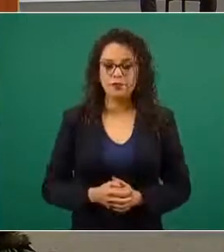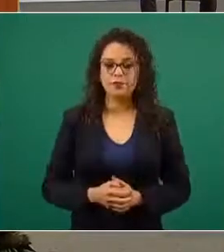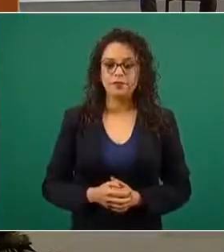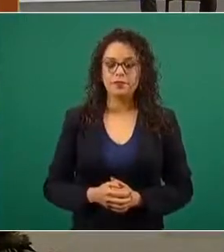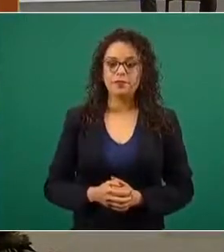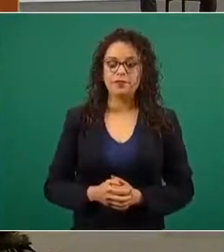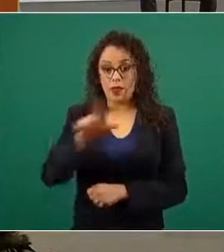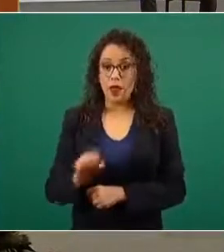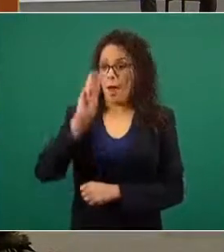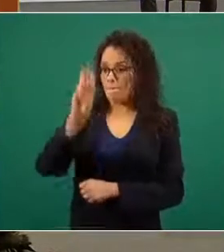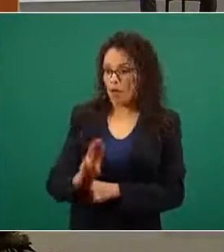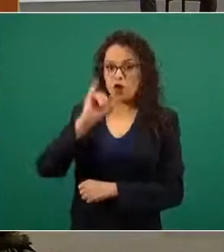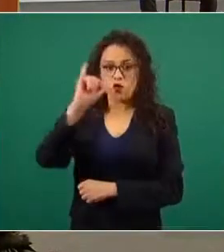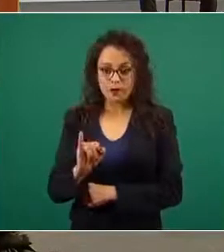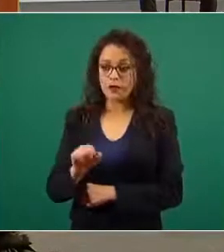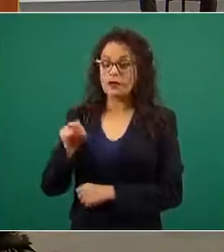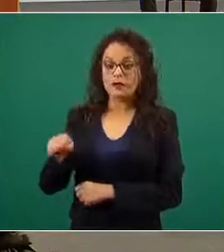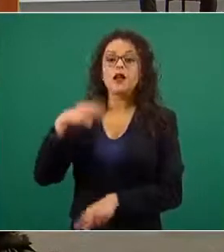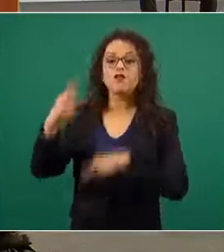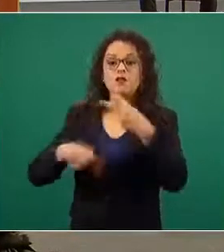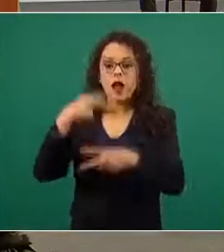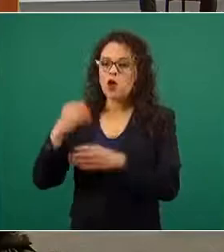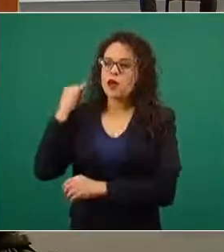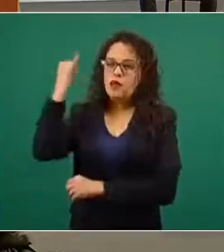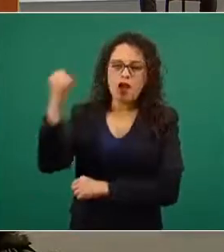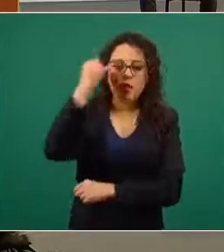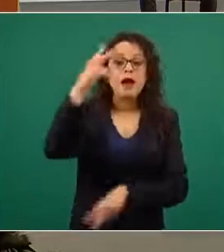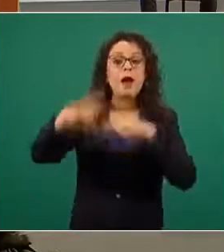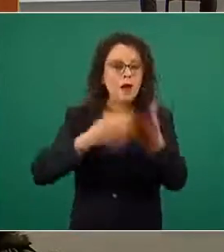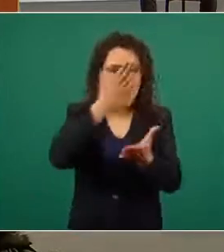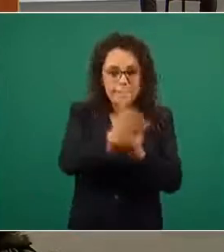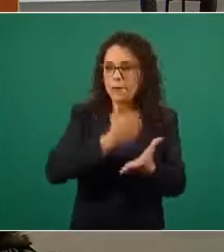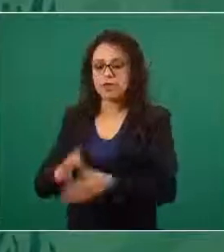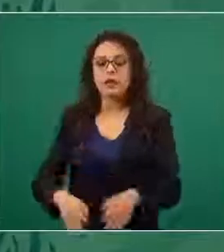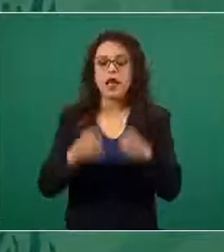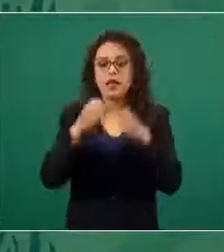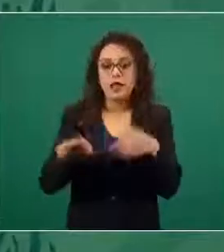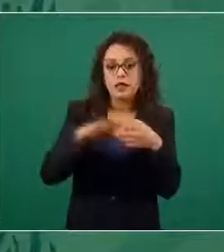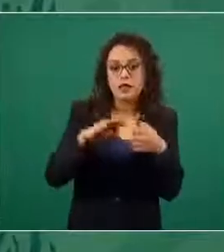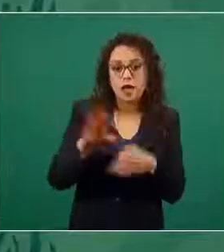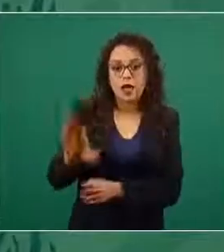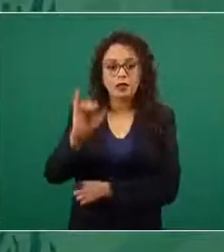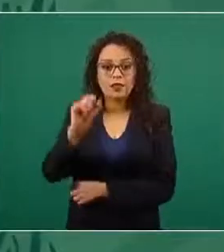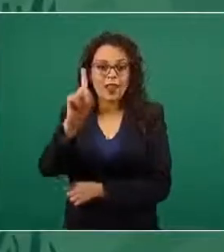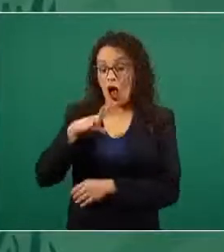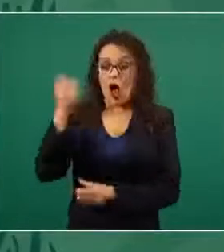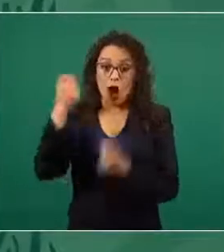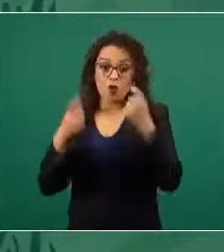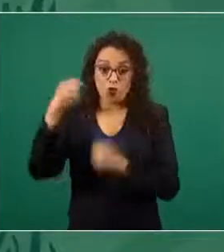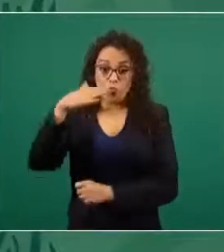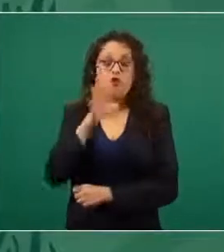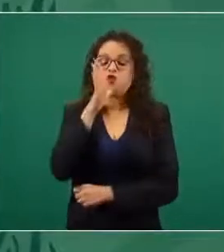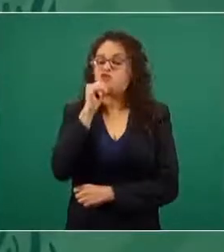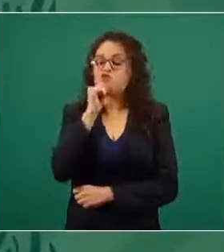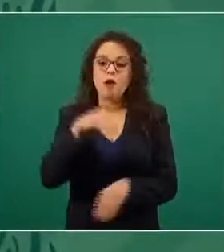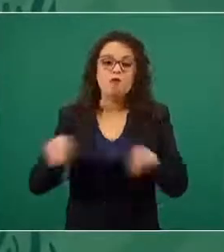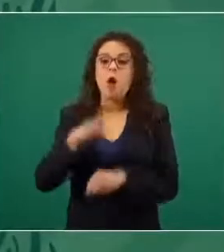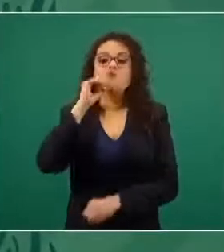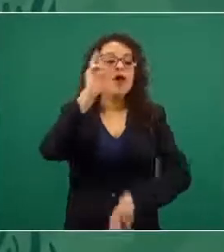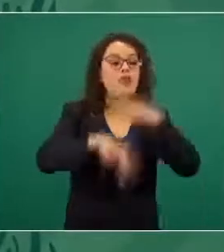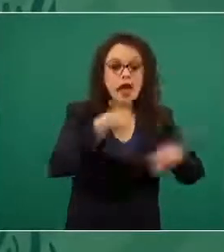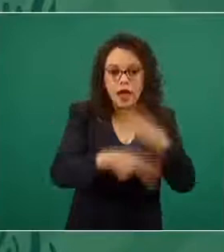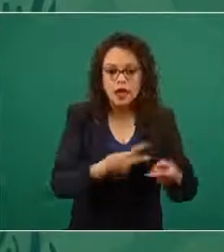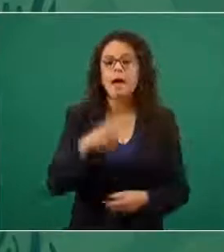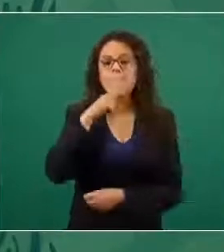lleguen. Miércoles y jueves, la brigada sale a las comunidades más apartadas, que están alrededor del centro integrador, porque hay muchos adultos mayores que no pueden movilizarse y hay que irlos